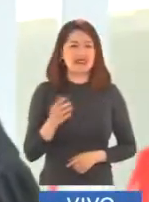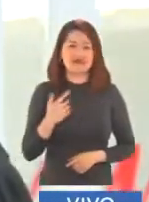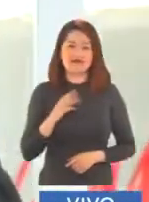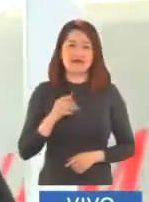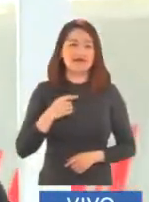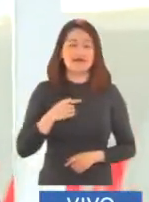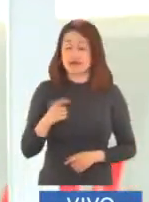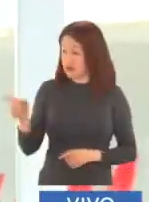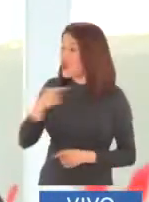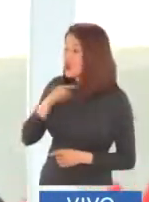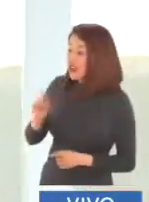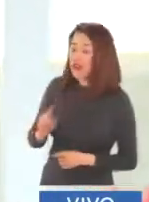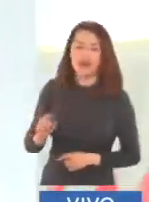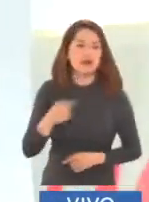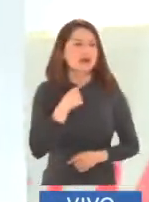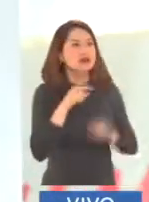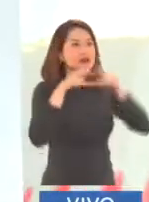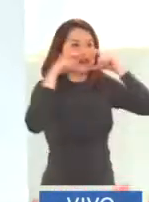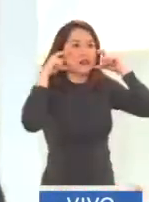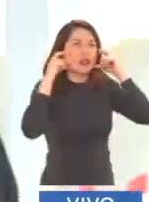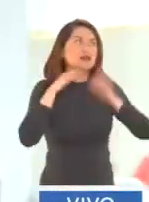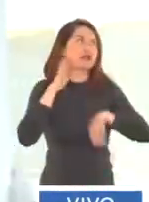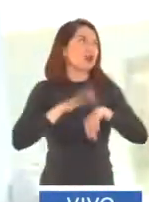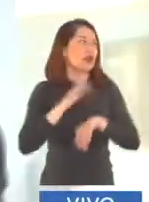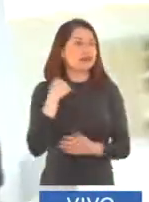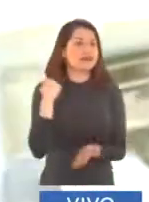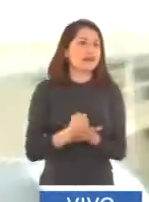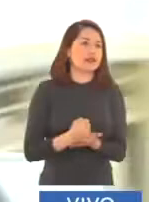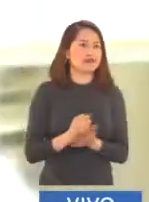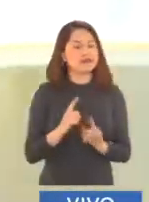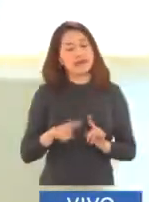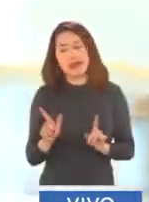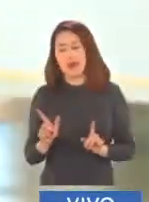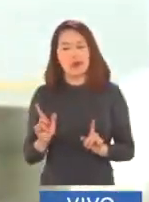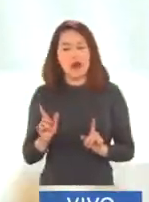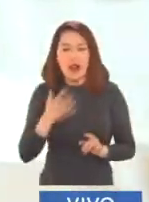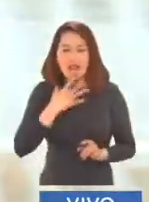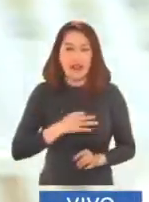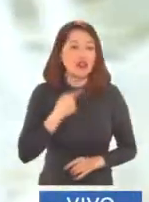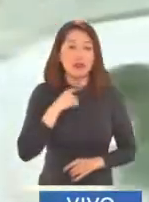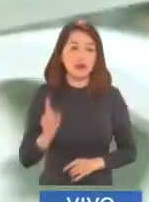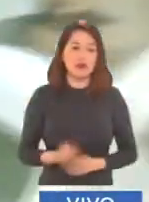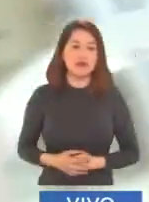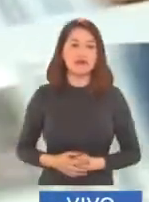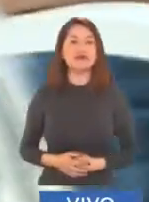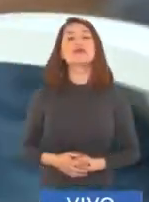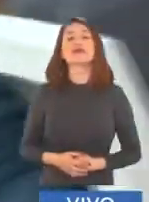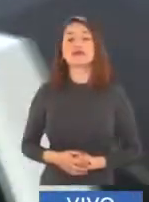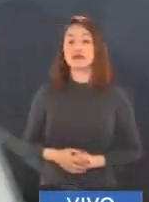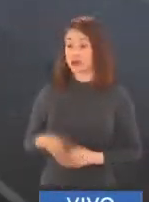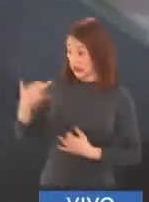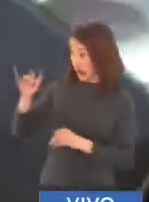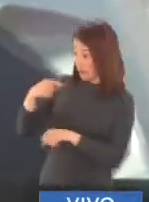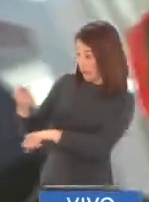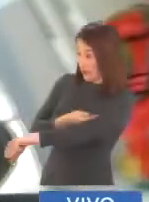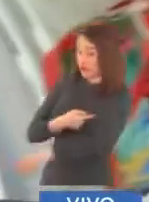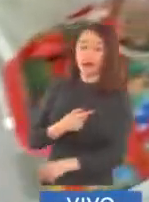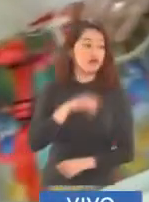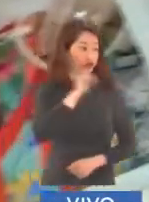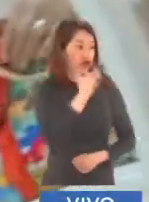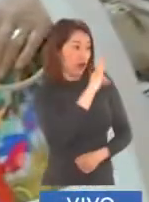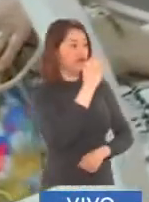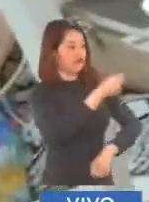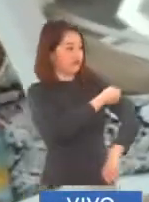Sí, bastante. Me lo tengo que poner por necesidad y precaución, pero para nada me gusta. ¿Usted ya está vacunada? Sí, claro, tengo